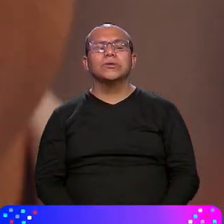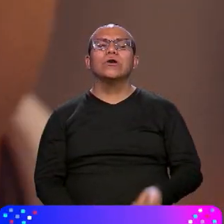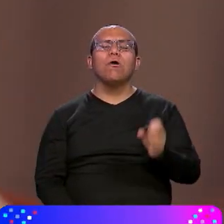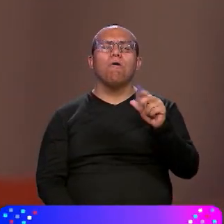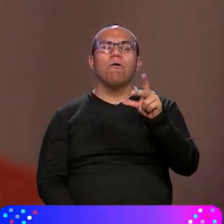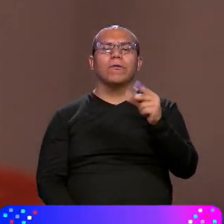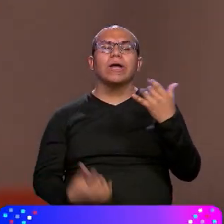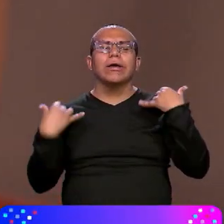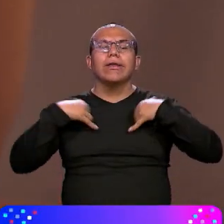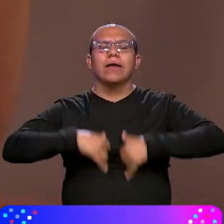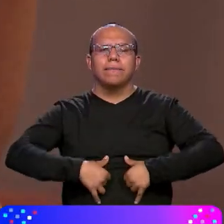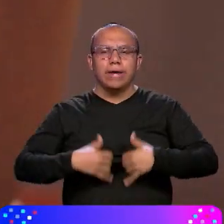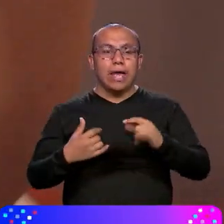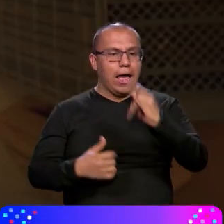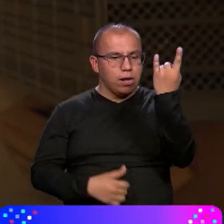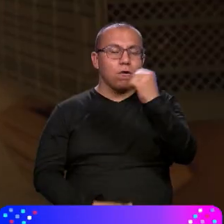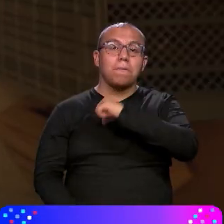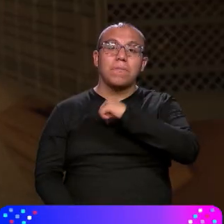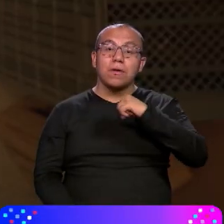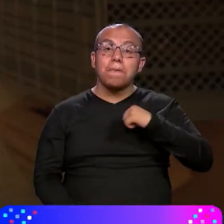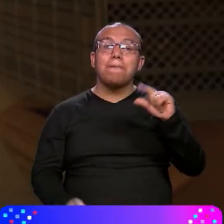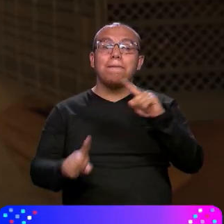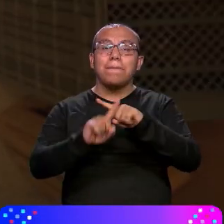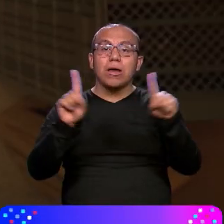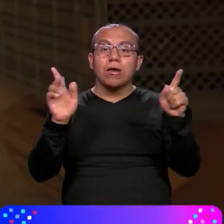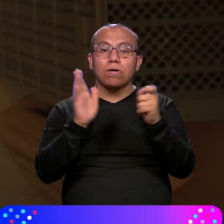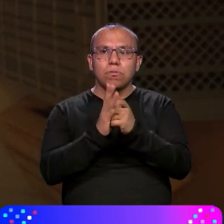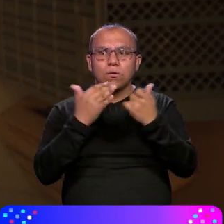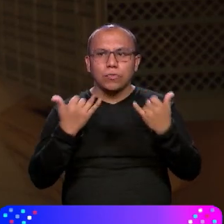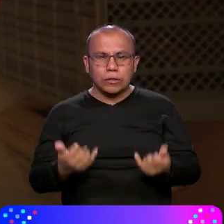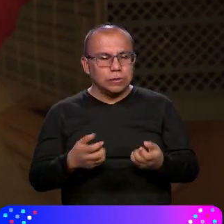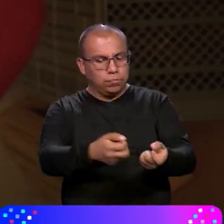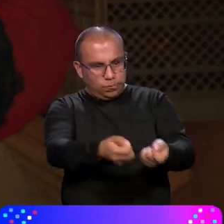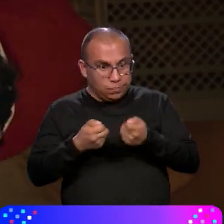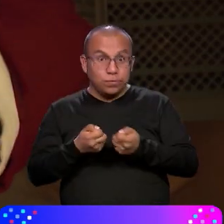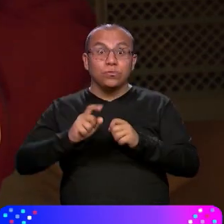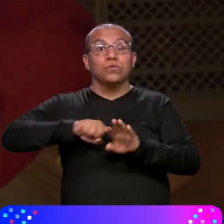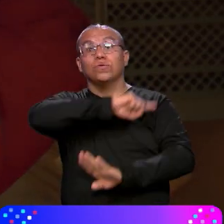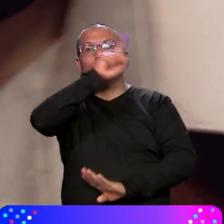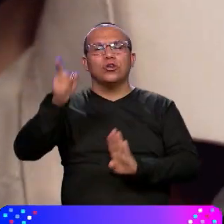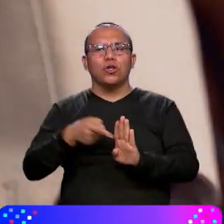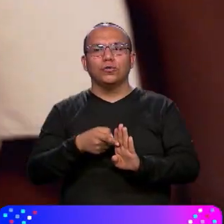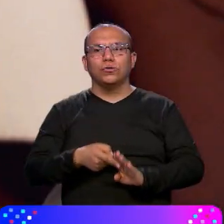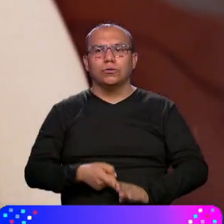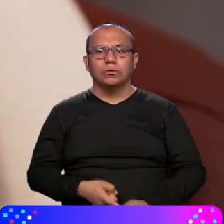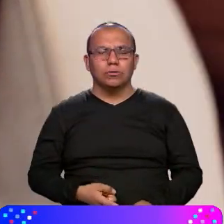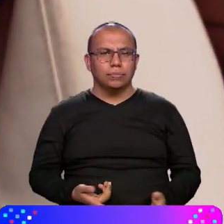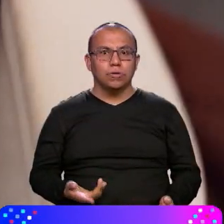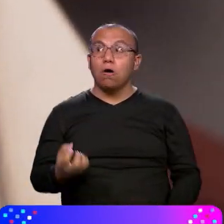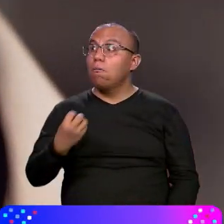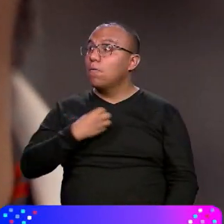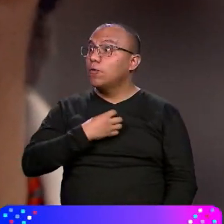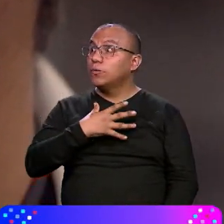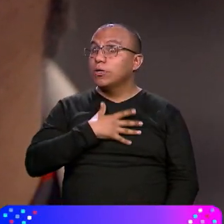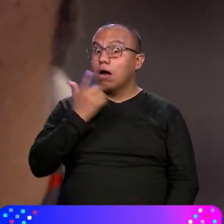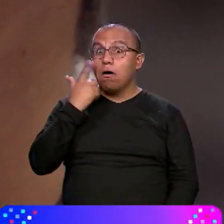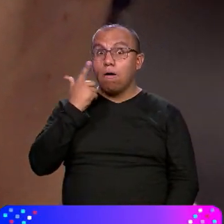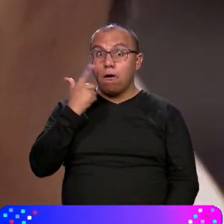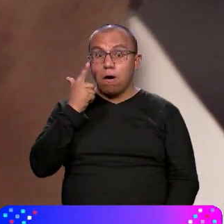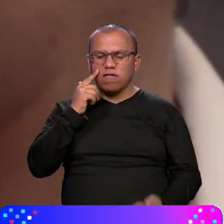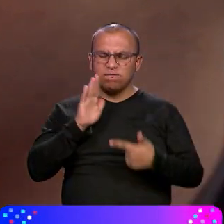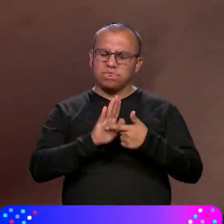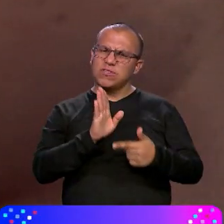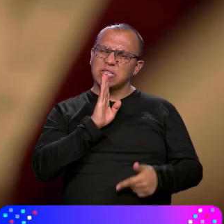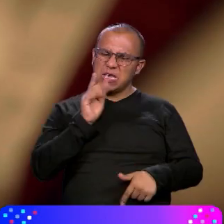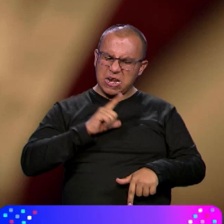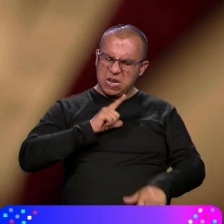Bueno, las maletas son algo privado, pero vamos a tener que abrirla todos. Esta es nuestra oportunidad. Vamos a demostrarles